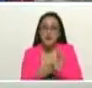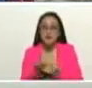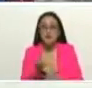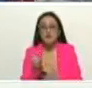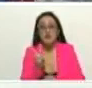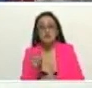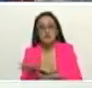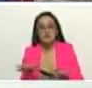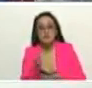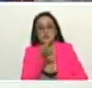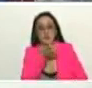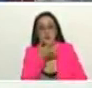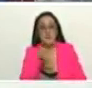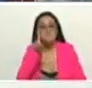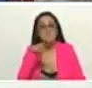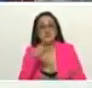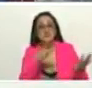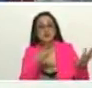Bella